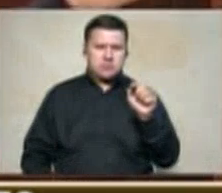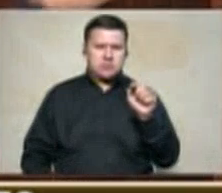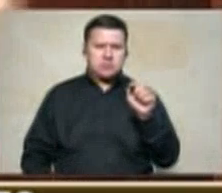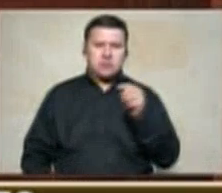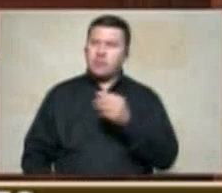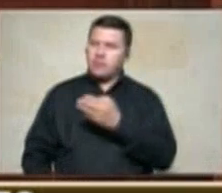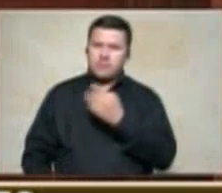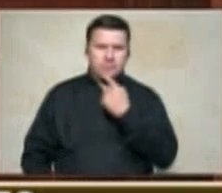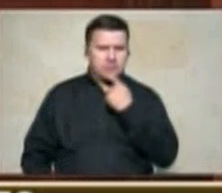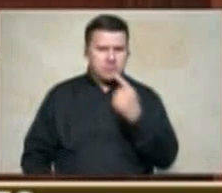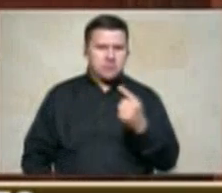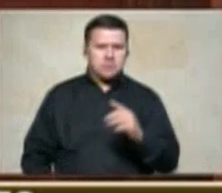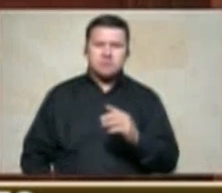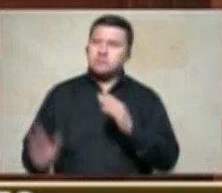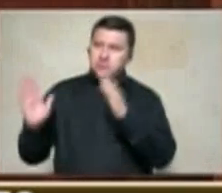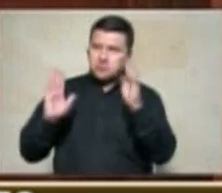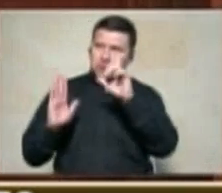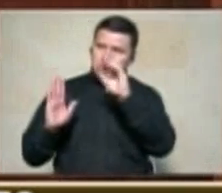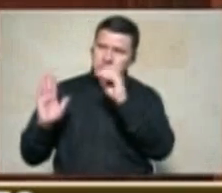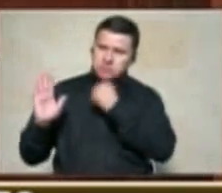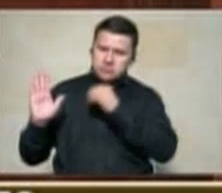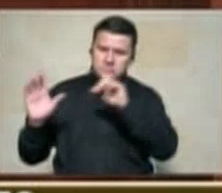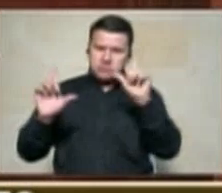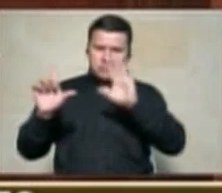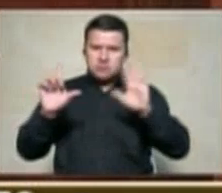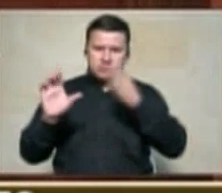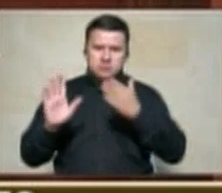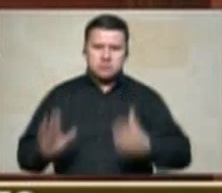Prada, Lucas, la siguiente, por favor.